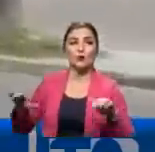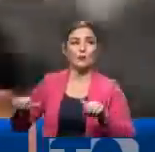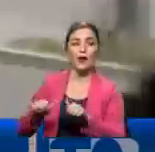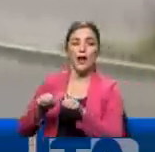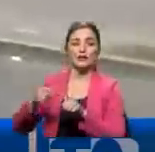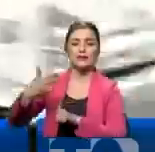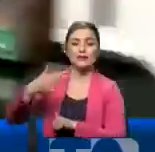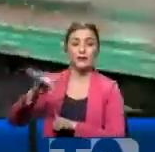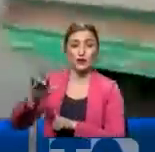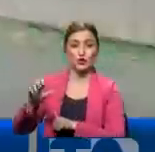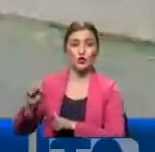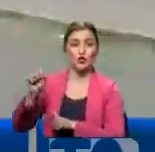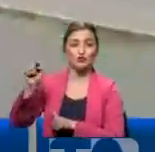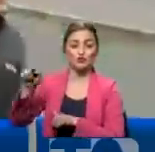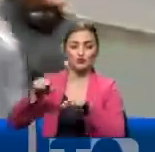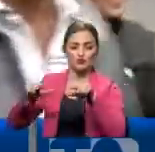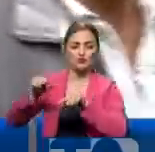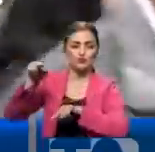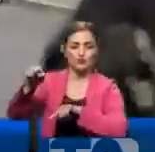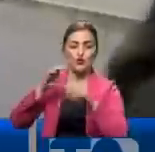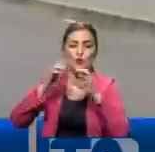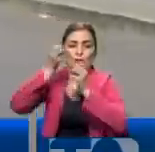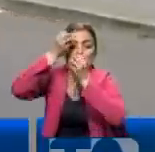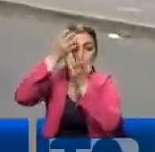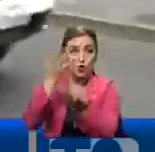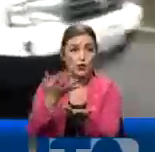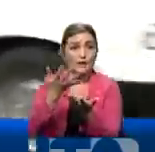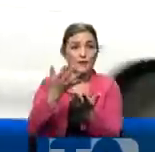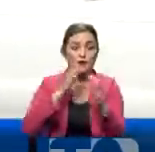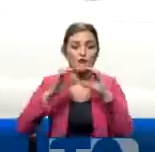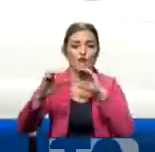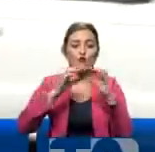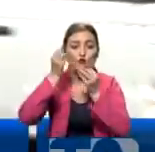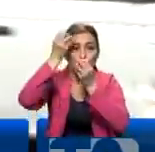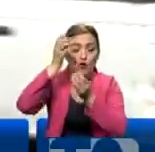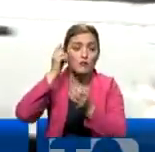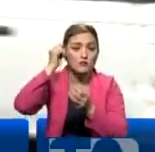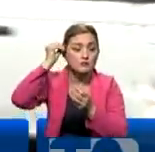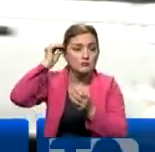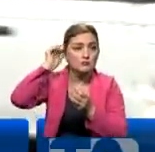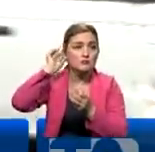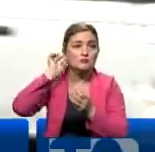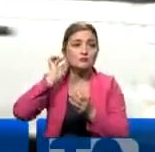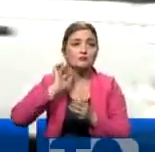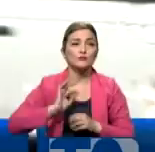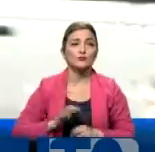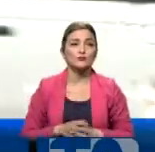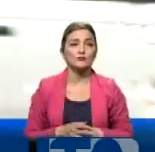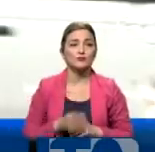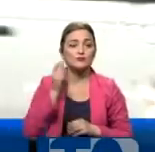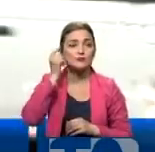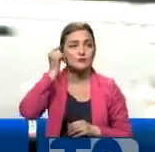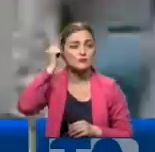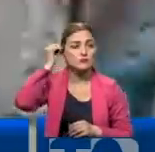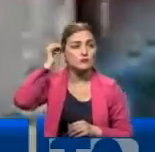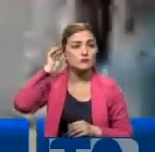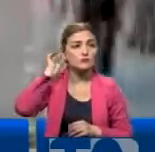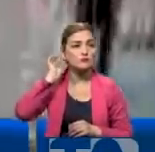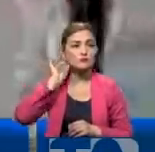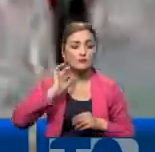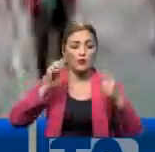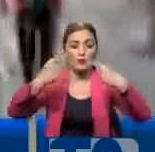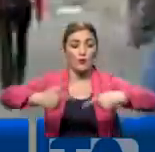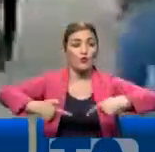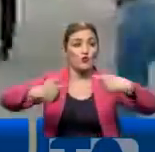los Chillos, también es importante comunicar a la ciudadanía, especialmente a los quiteños, que se ha suspendido el cobro del peaje